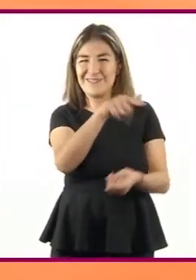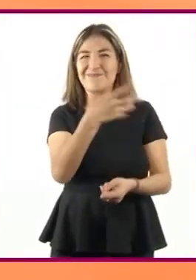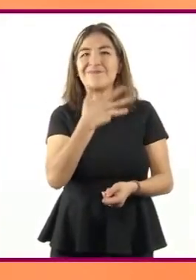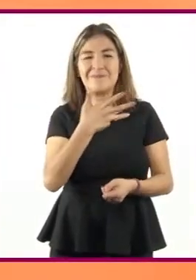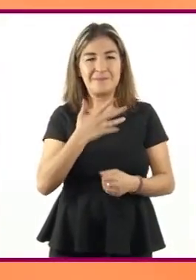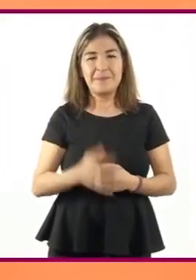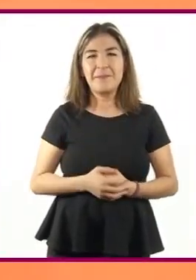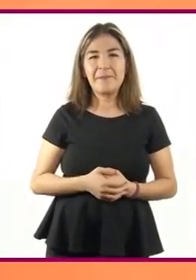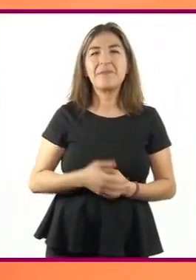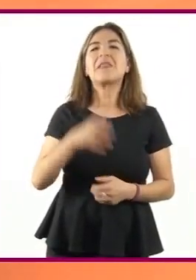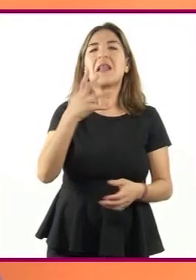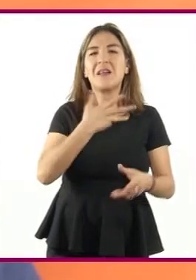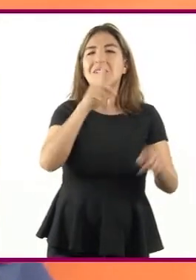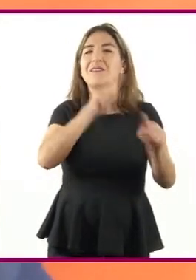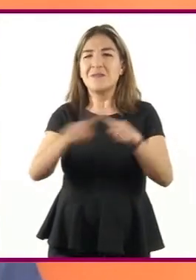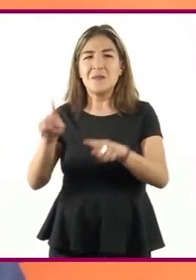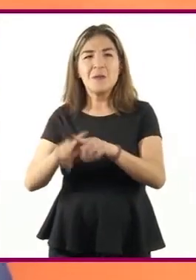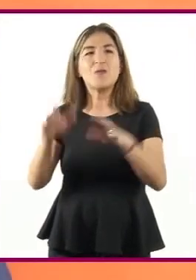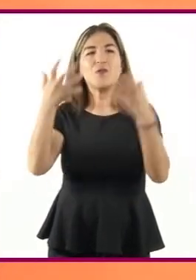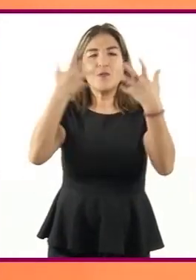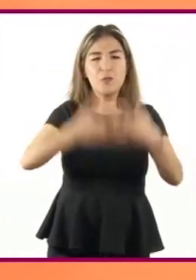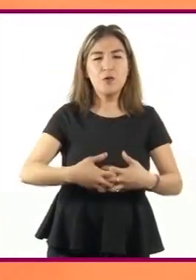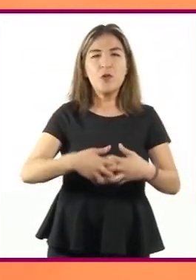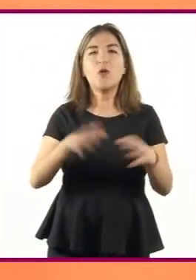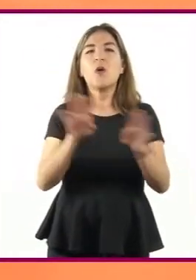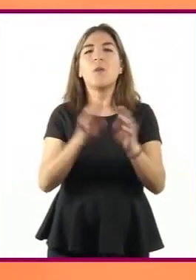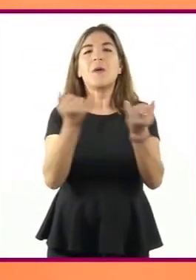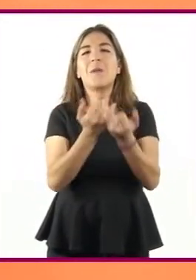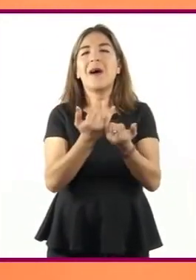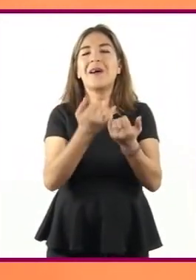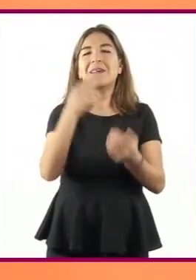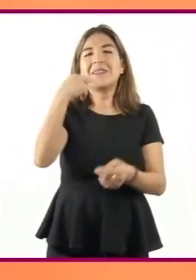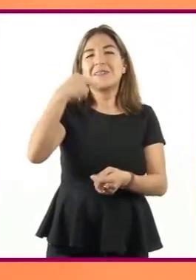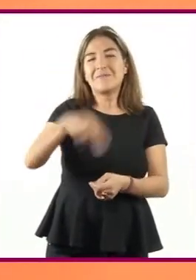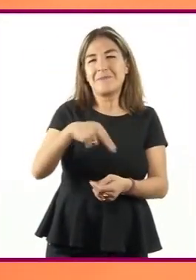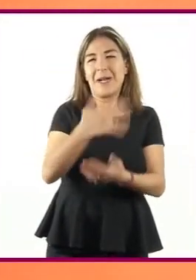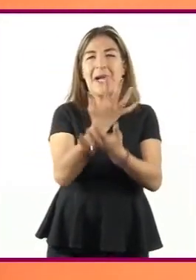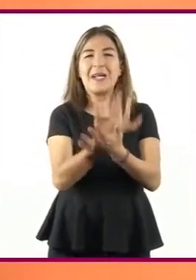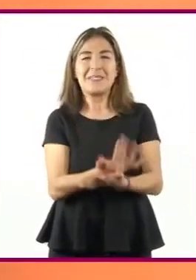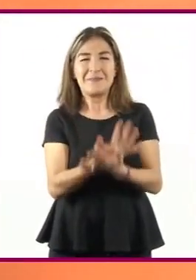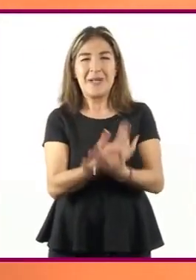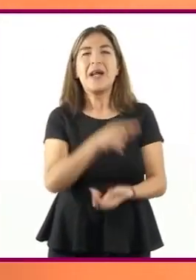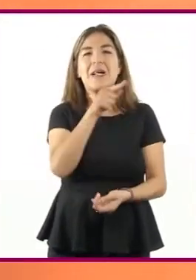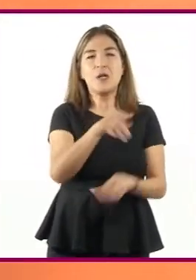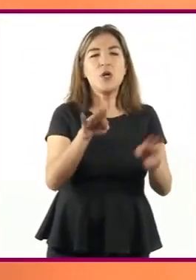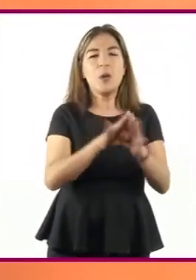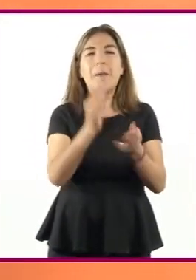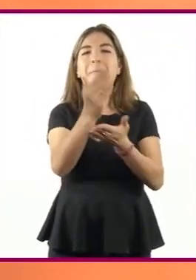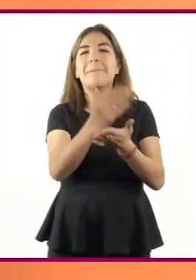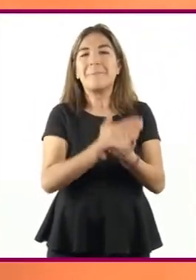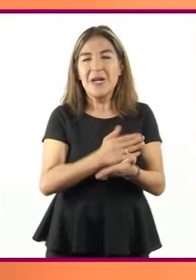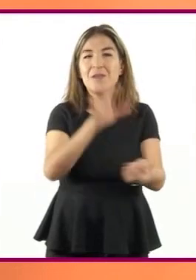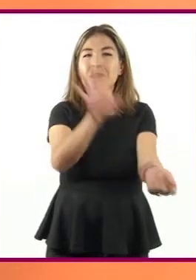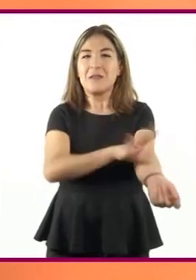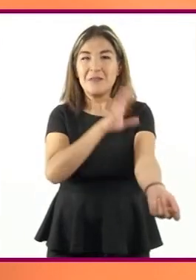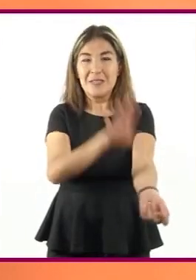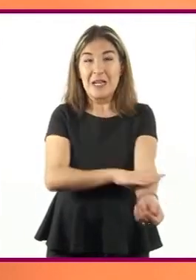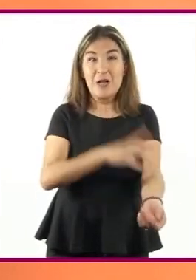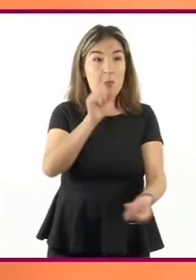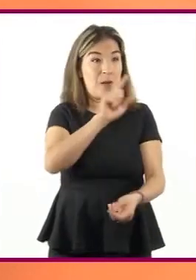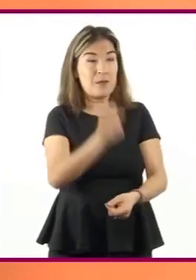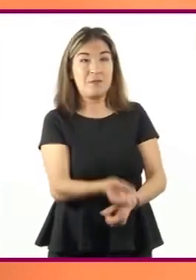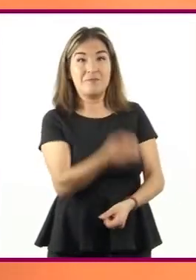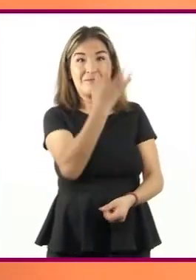es, muchos aparatos funcionan en modo de espera. Si bien este consume bastante menos energía que cuando están